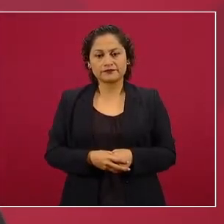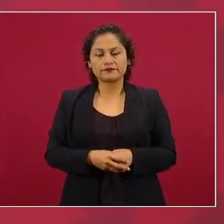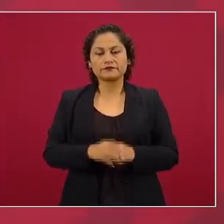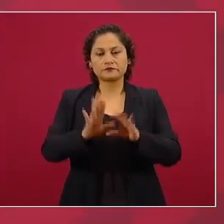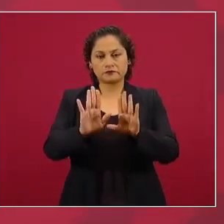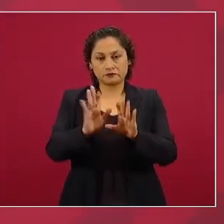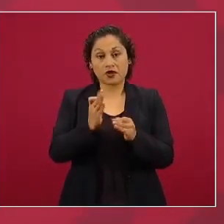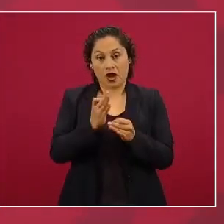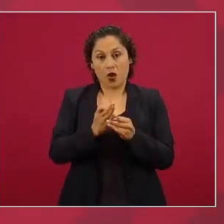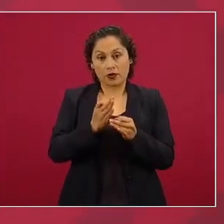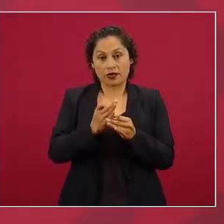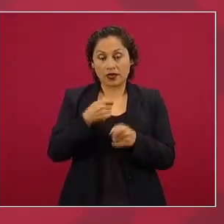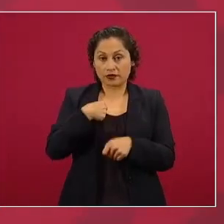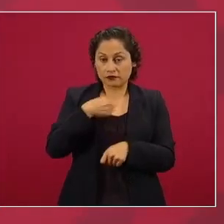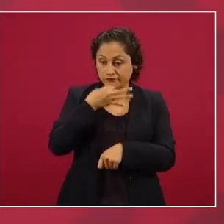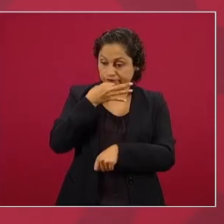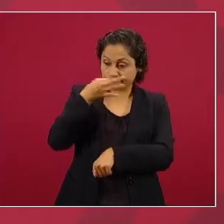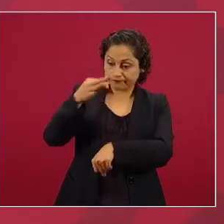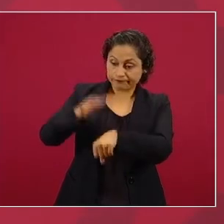conservadores,